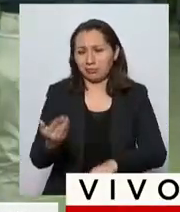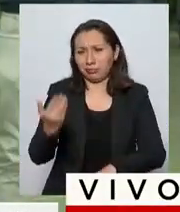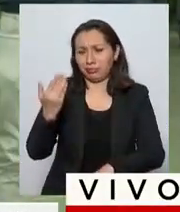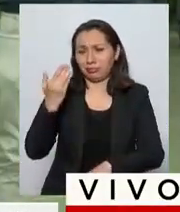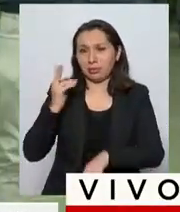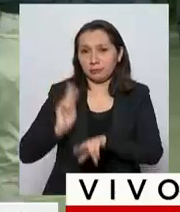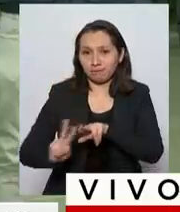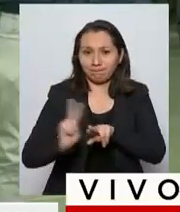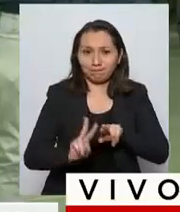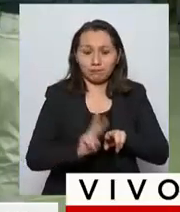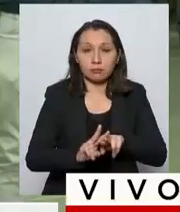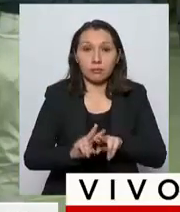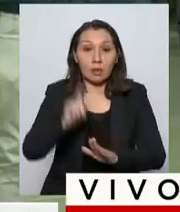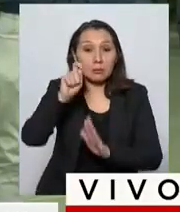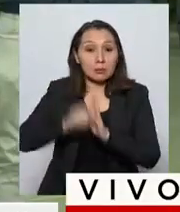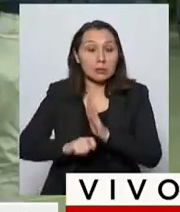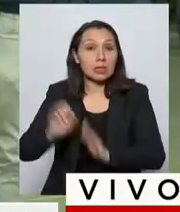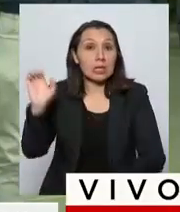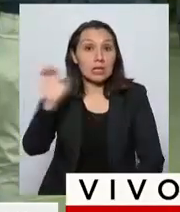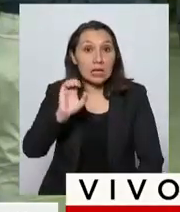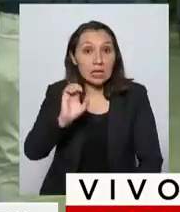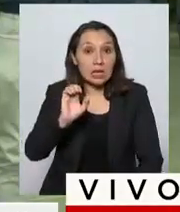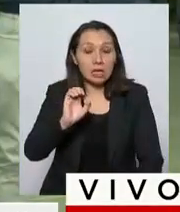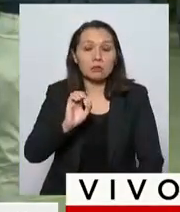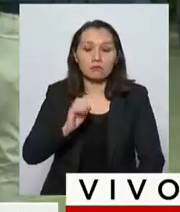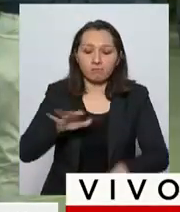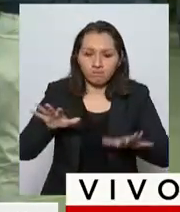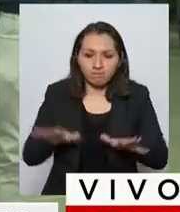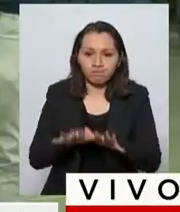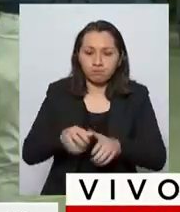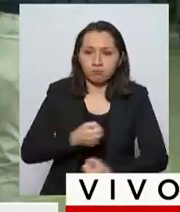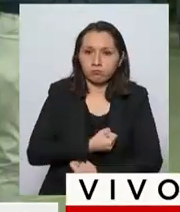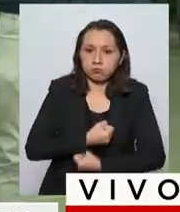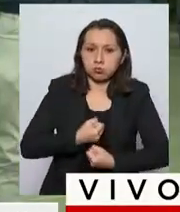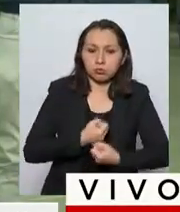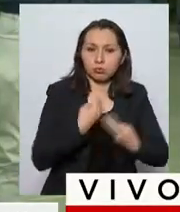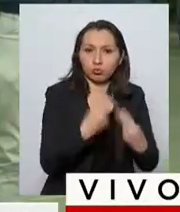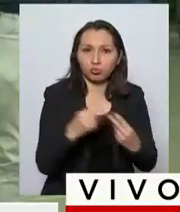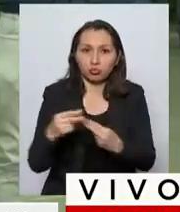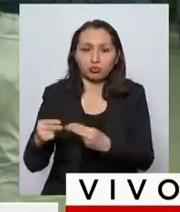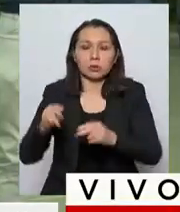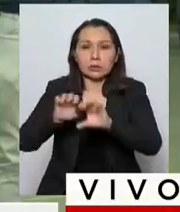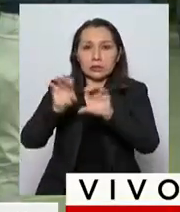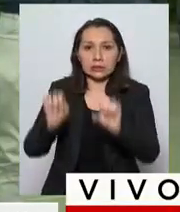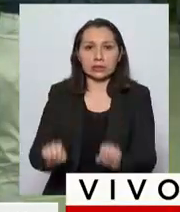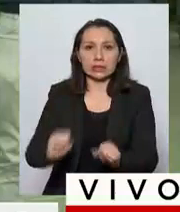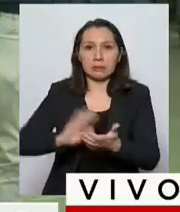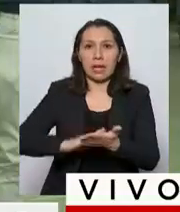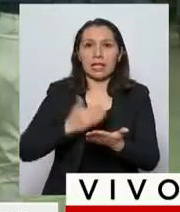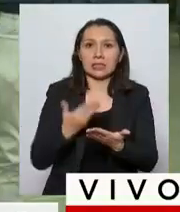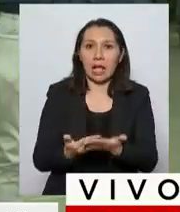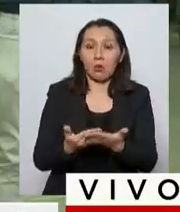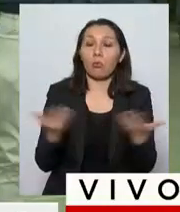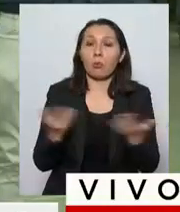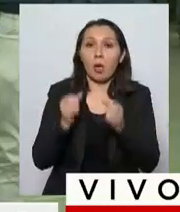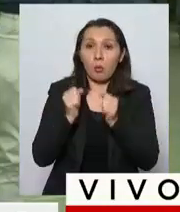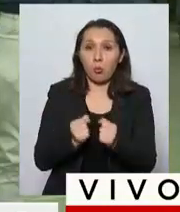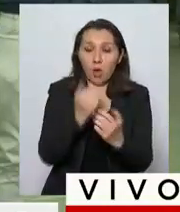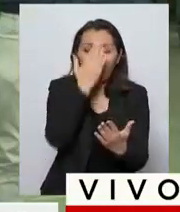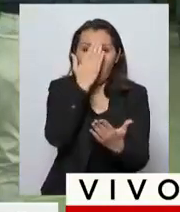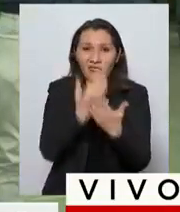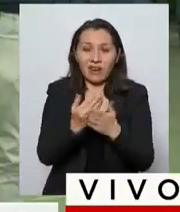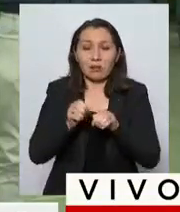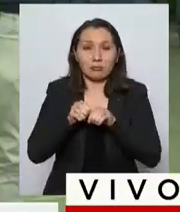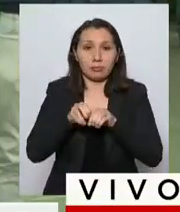temprano. Desde el mes de enero hemos estado fortaleciendo nuestro sistema de salud para poder enfrentar